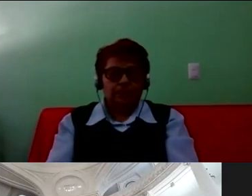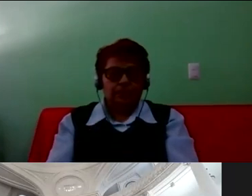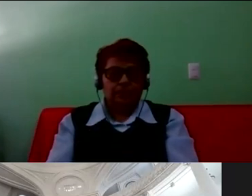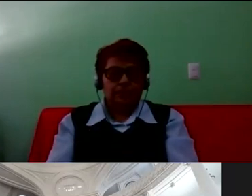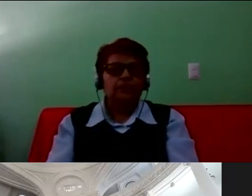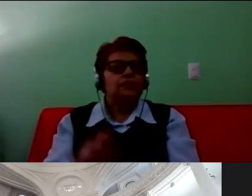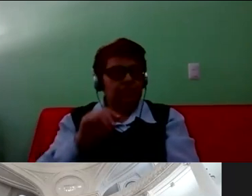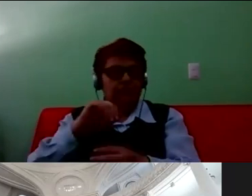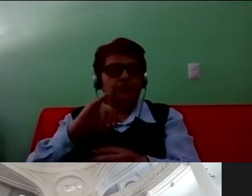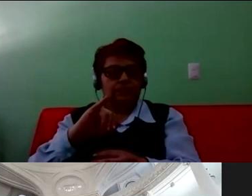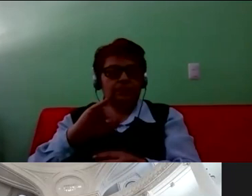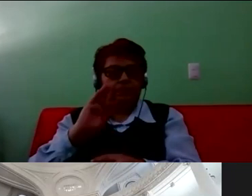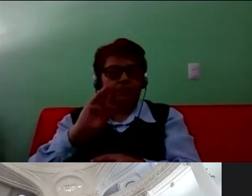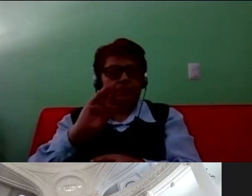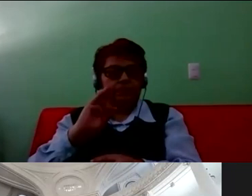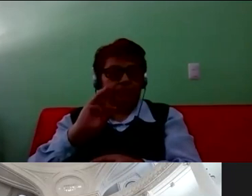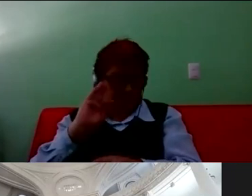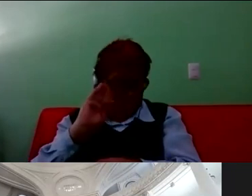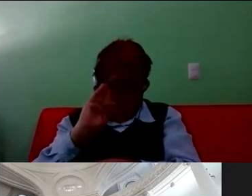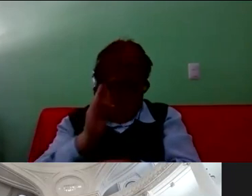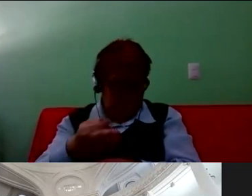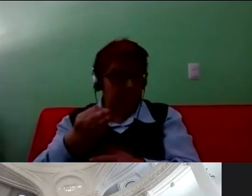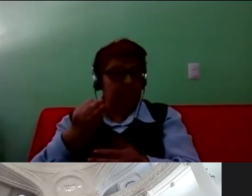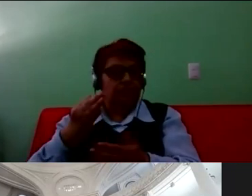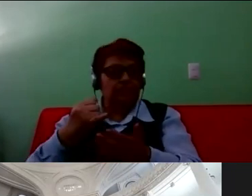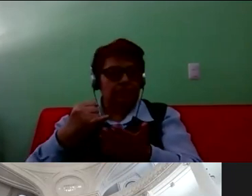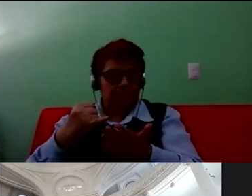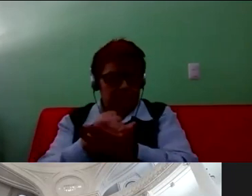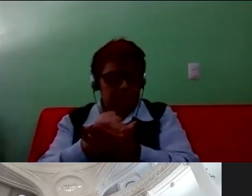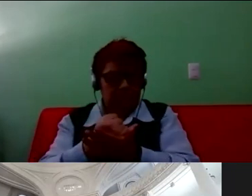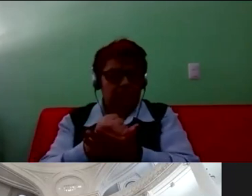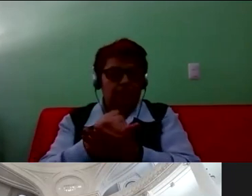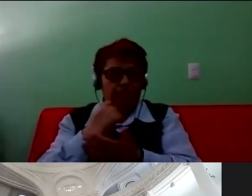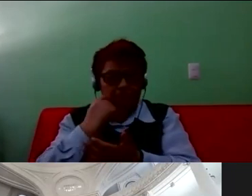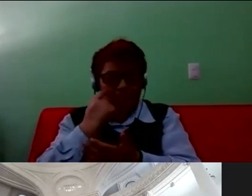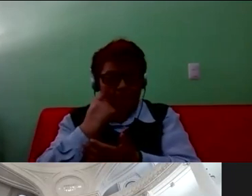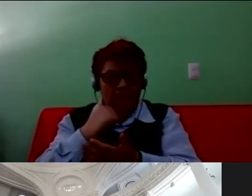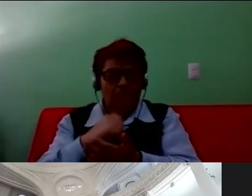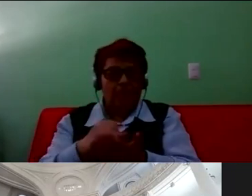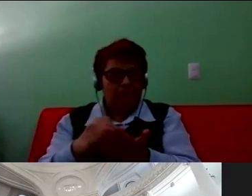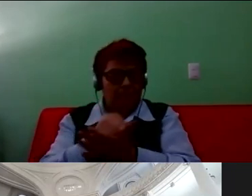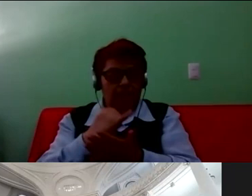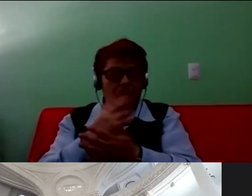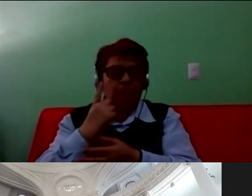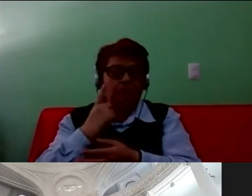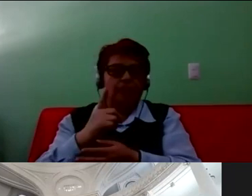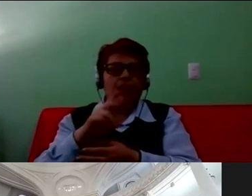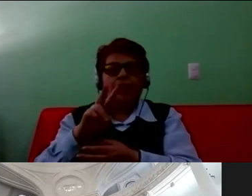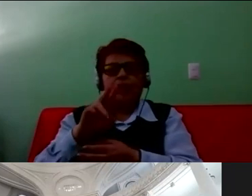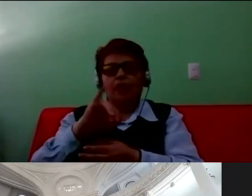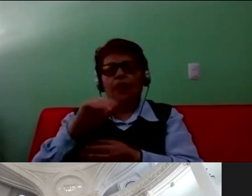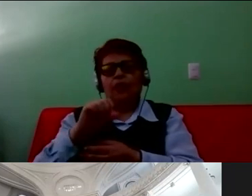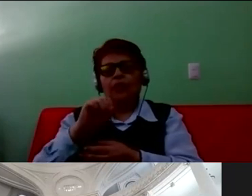Ah, ok. Entiendo que es a favor el voto, ¿verdad? El diputado José Valentín